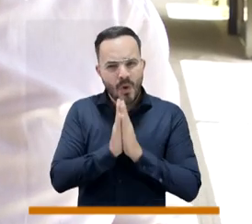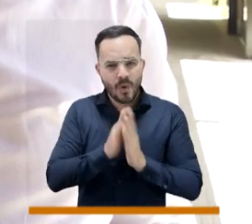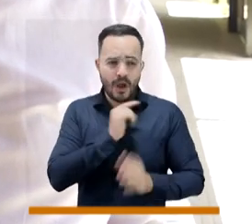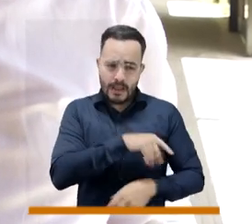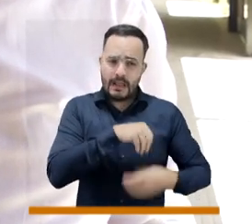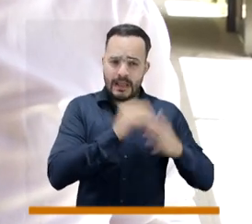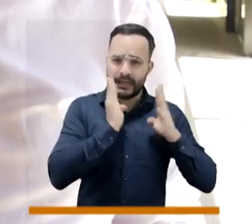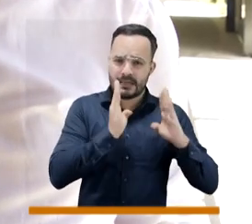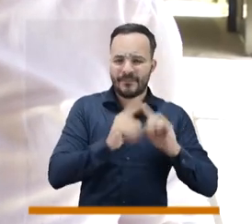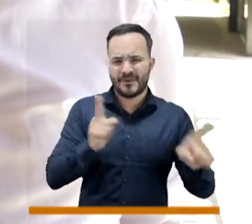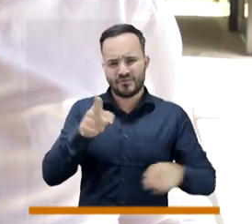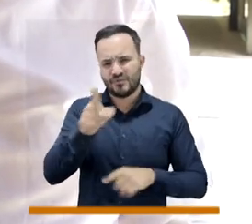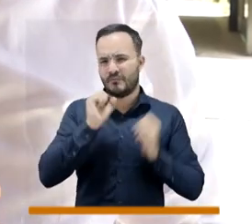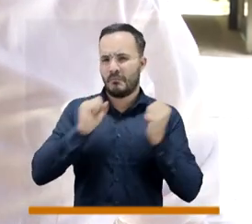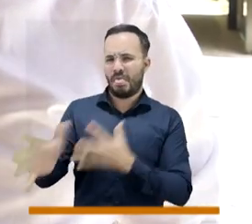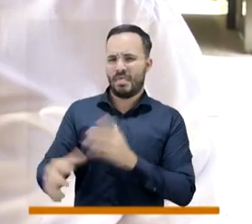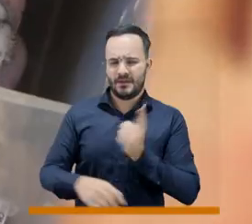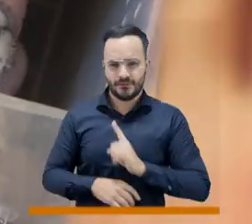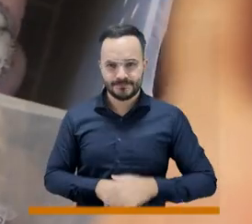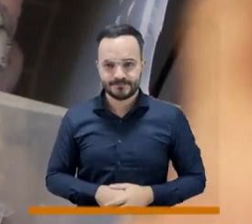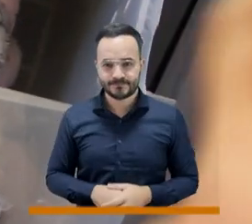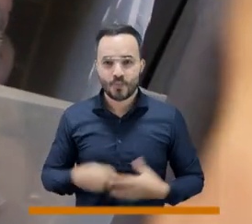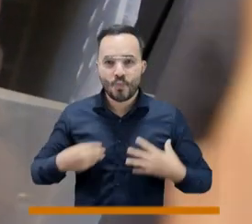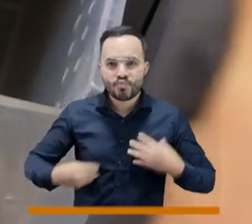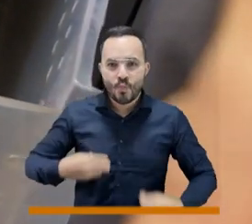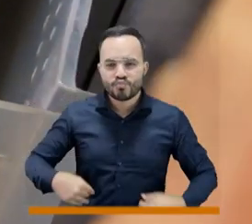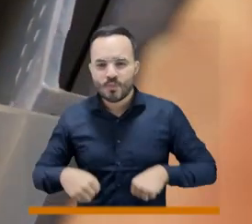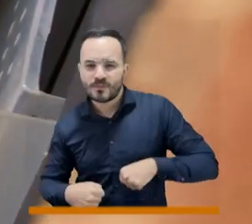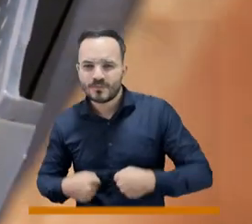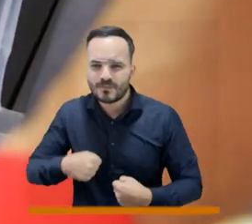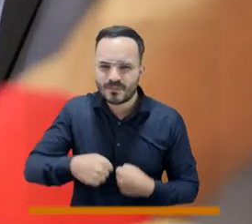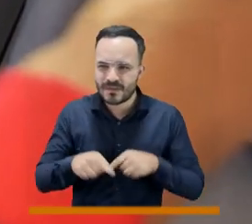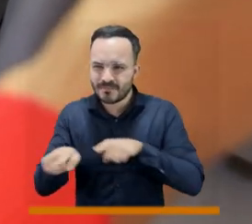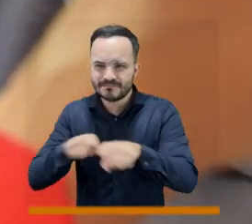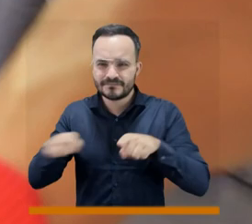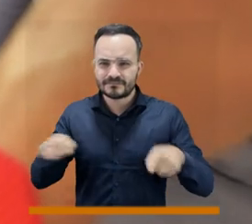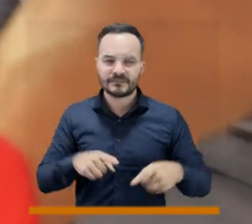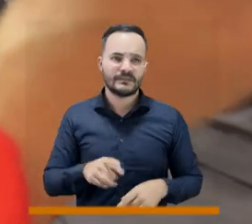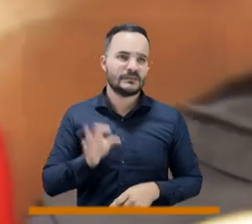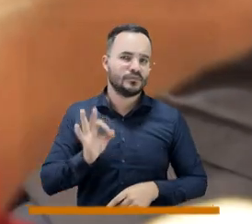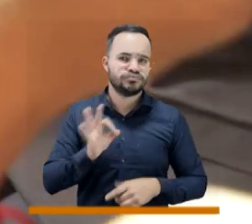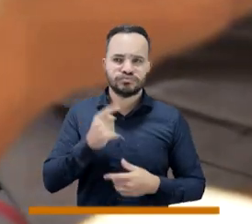trafique, no maltrate, no abandone. El caso de las zarigüeyas